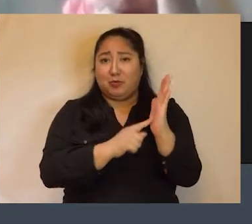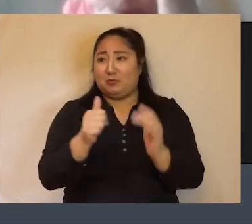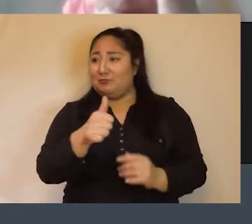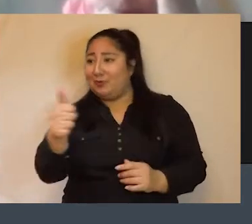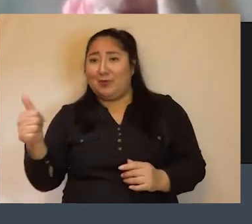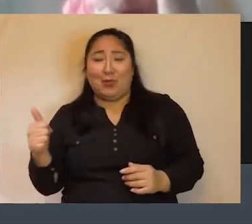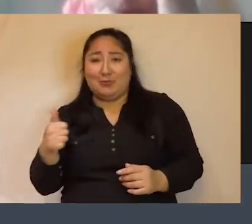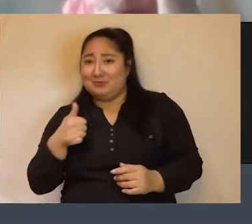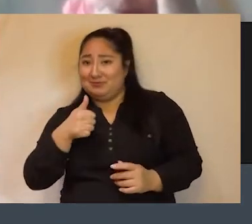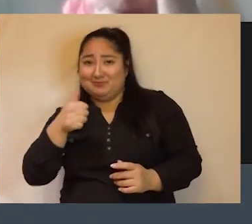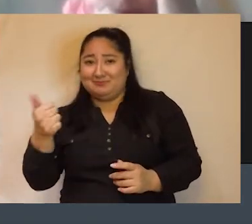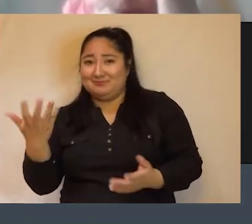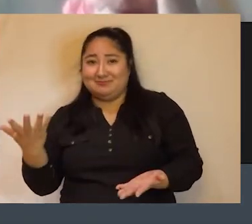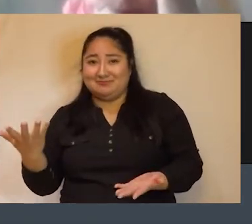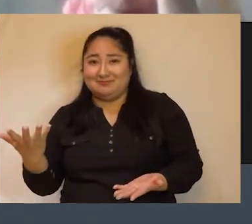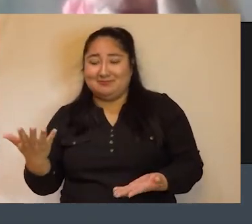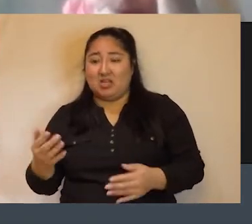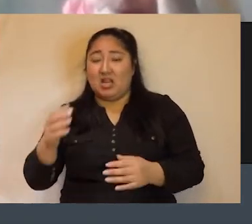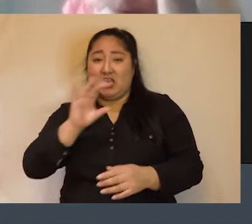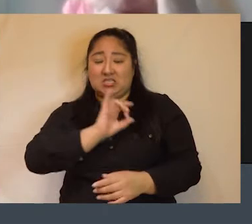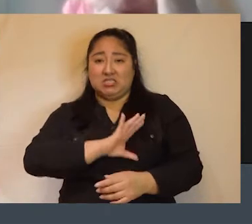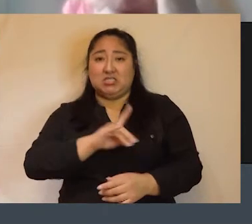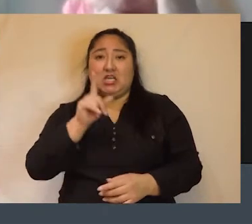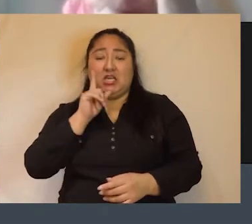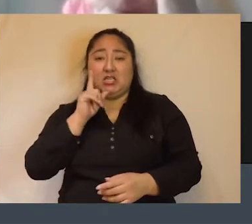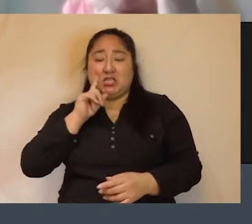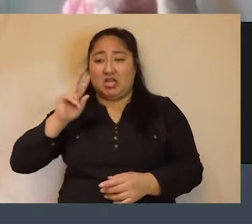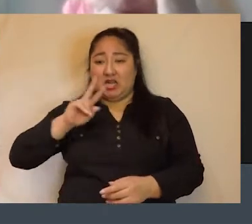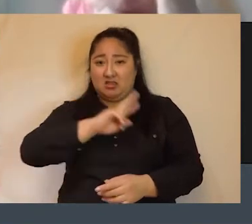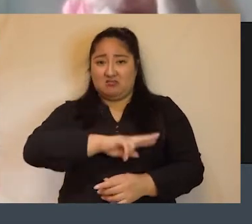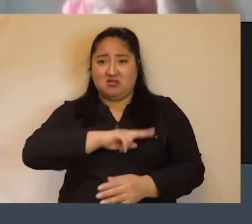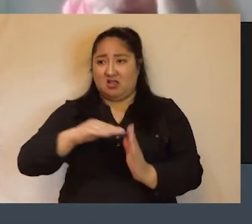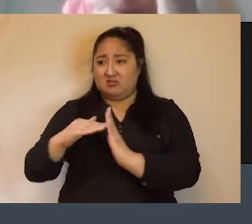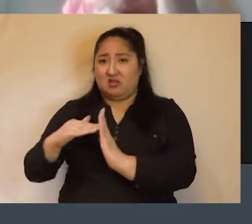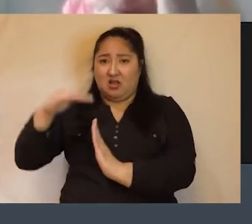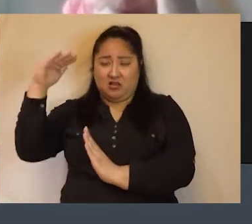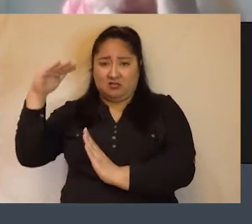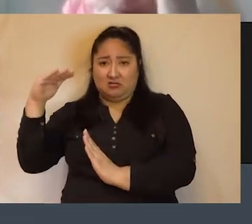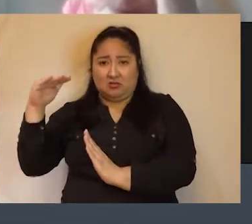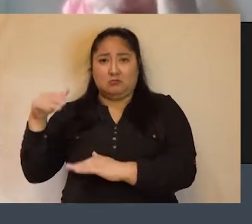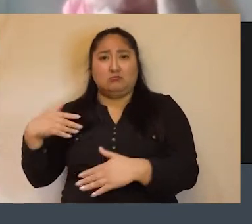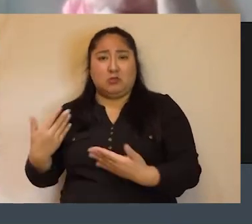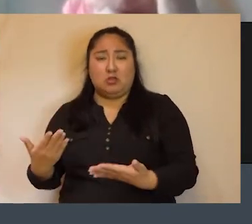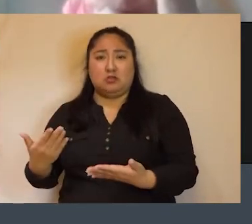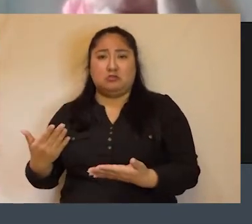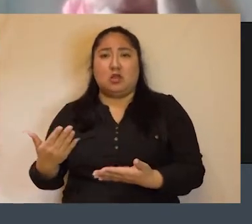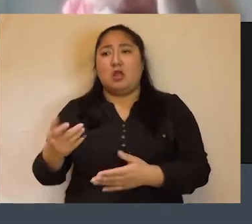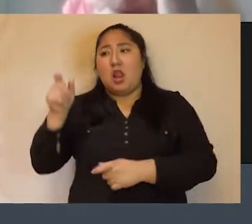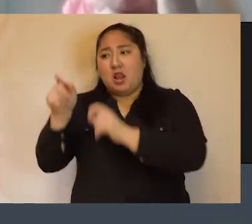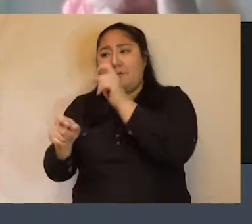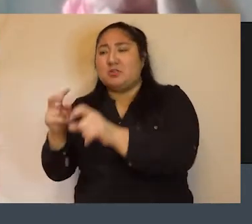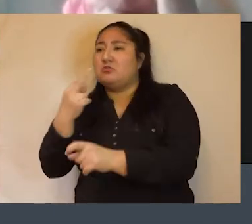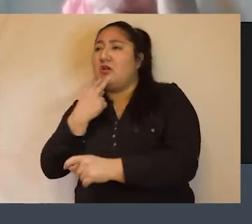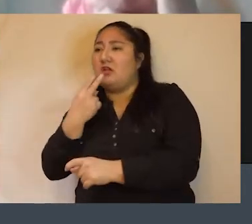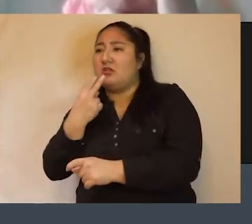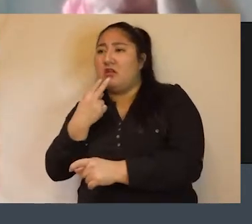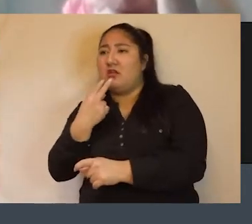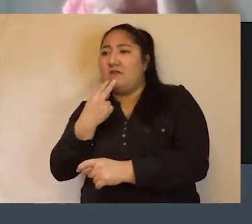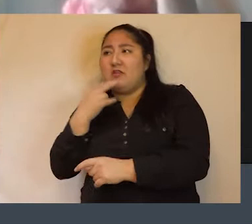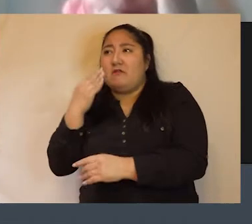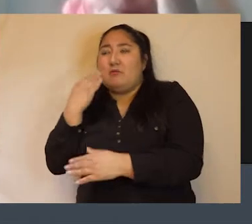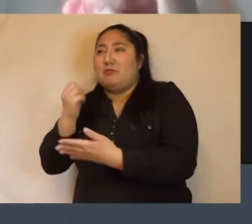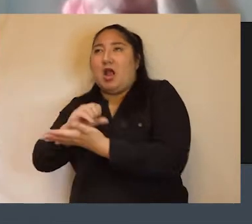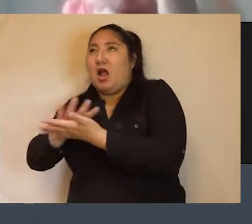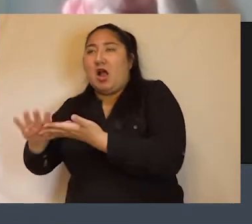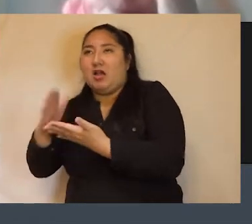Todos somos pagadores de un alto impuesto indirecto. En Chile tienen unas tasas de IVA más altas, por lo tanto, hasta los que viven de la